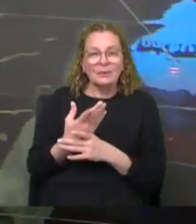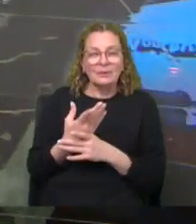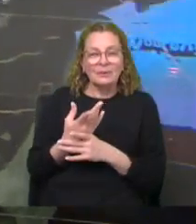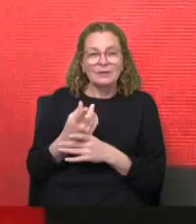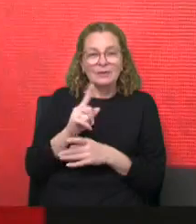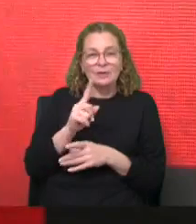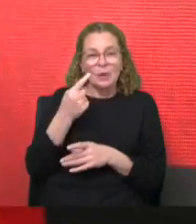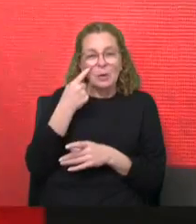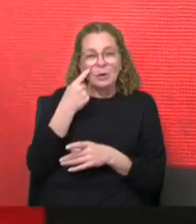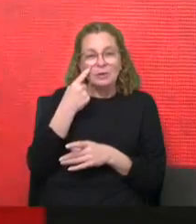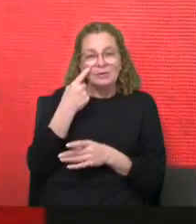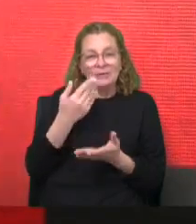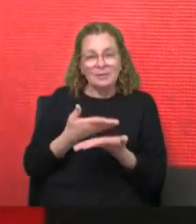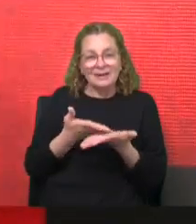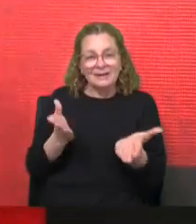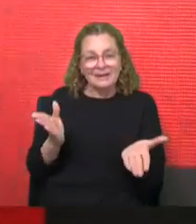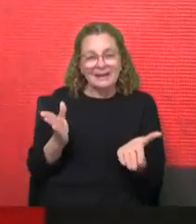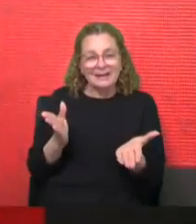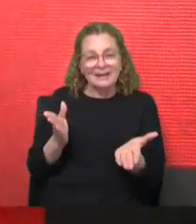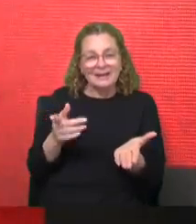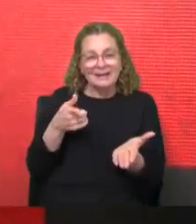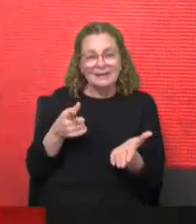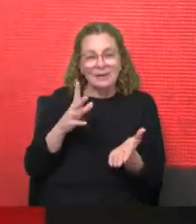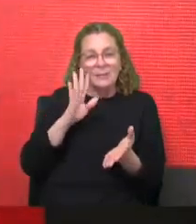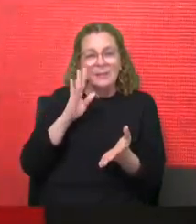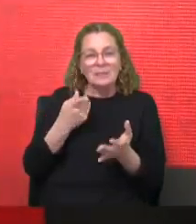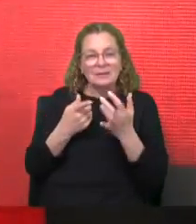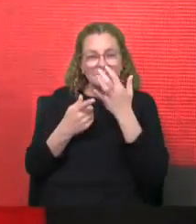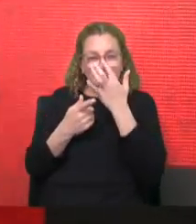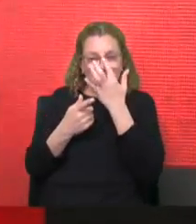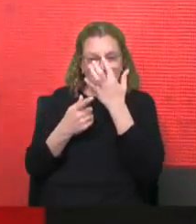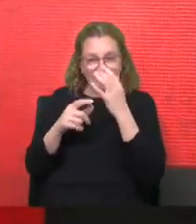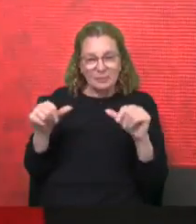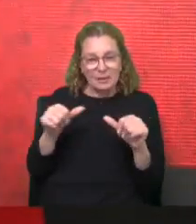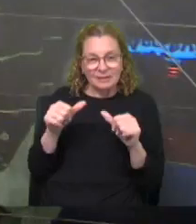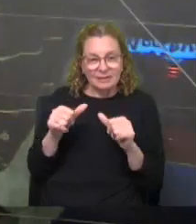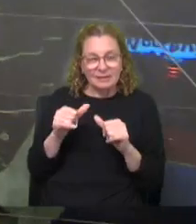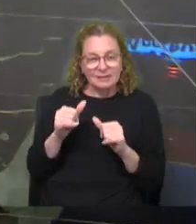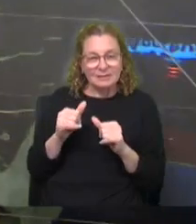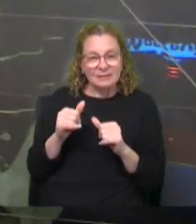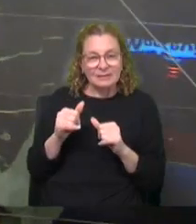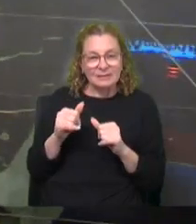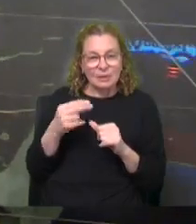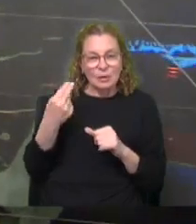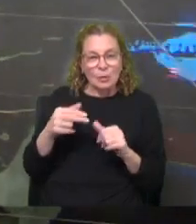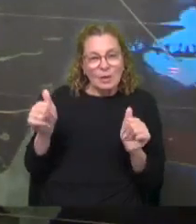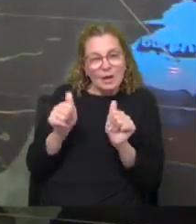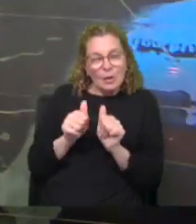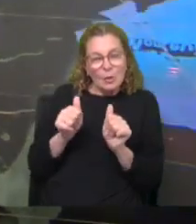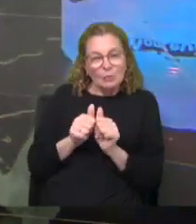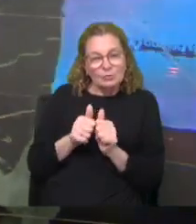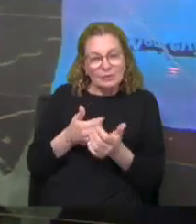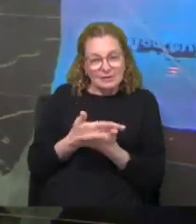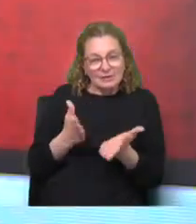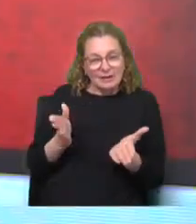no nos conocemos en el escenario. Esto debe ser lo más parecido que estamos teniendo. No, es claro, nunca tocamos juntos claro, en esta